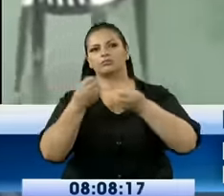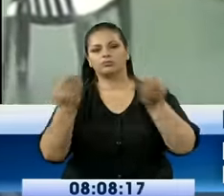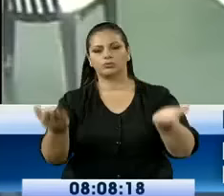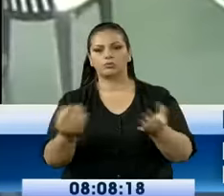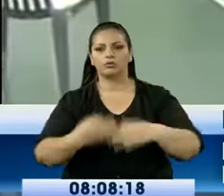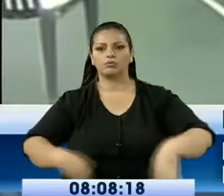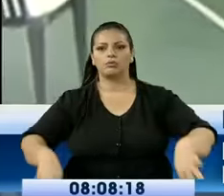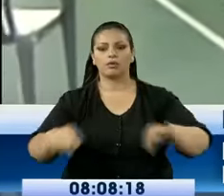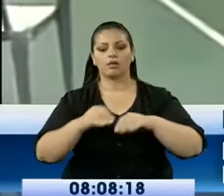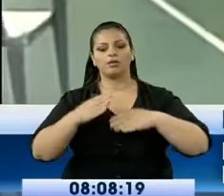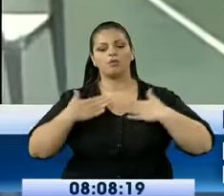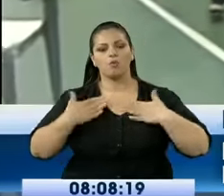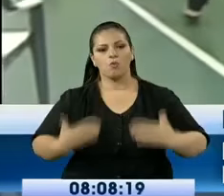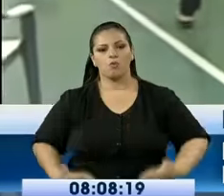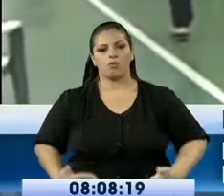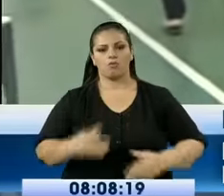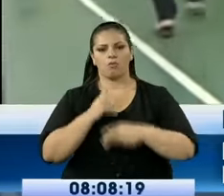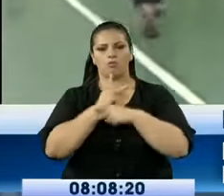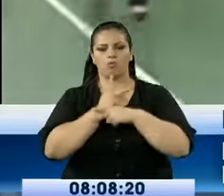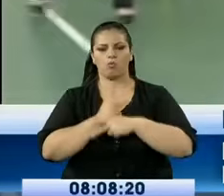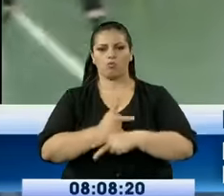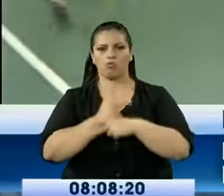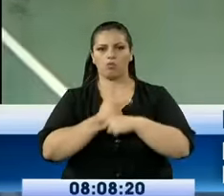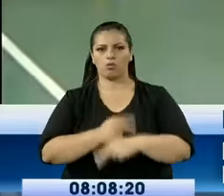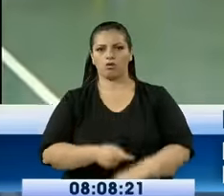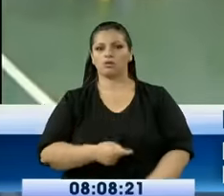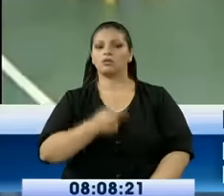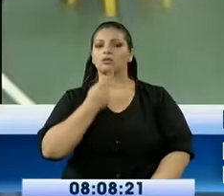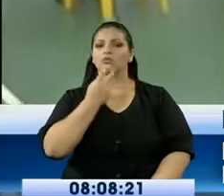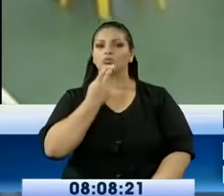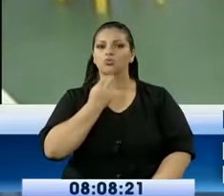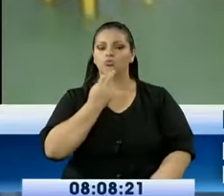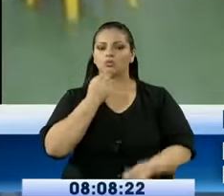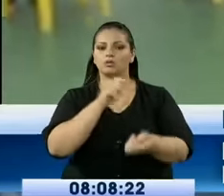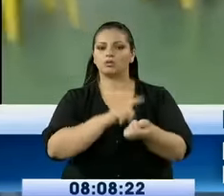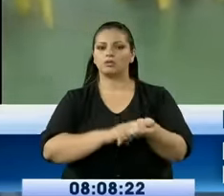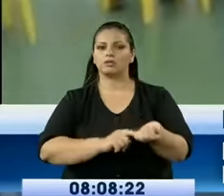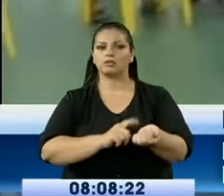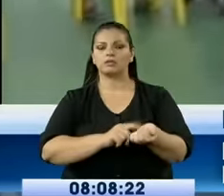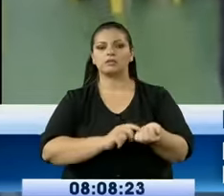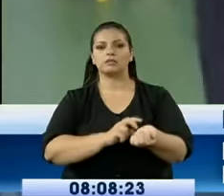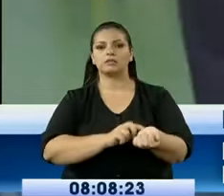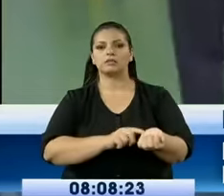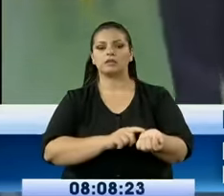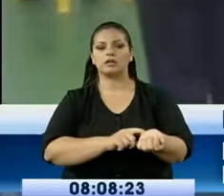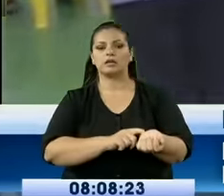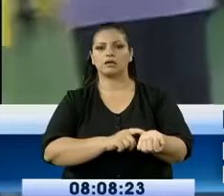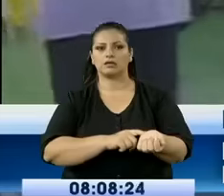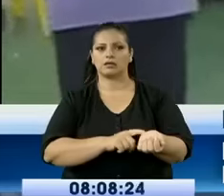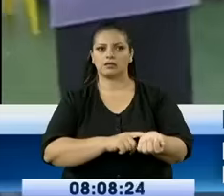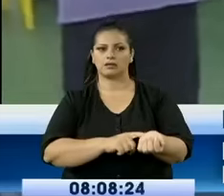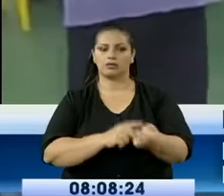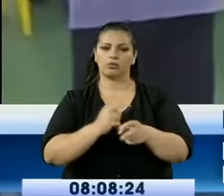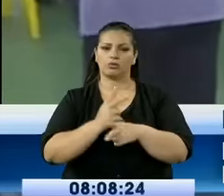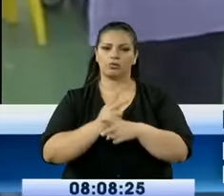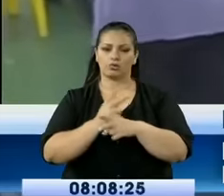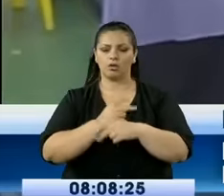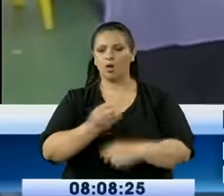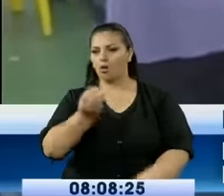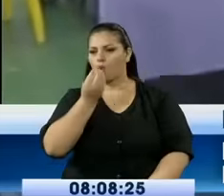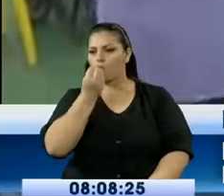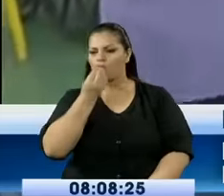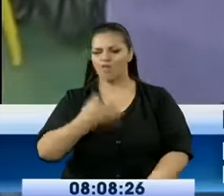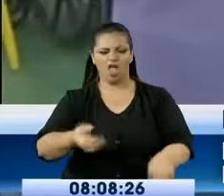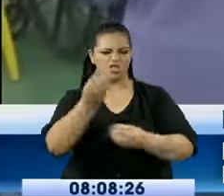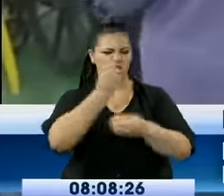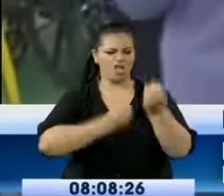lo que deben de evitar, lo que deben procurar, si acaso tienen diabetes, en cuanto a alimentación, en cuanto